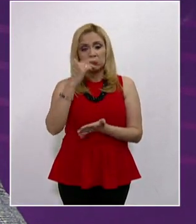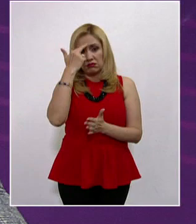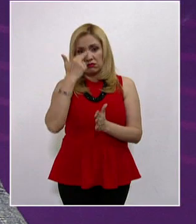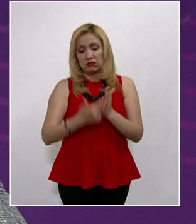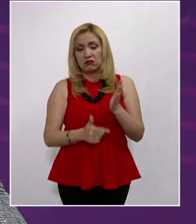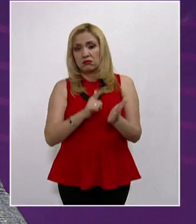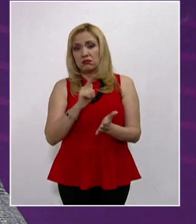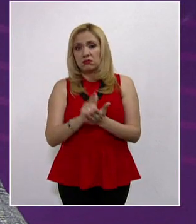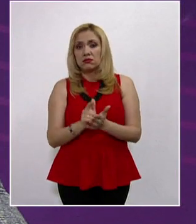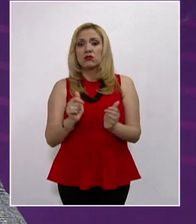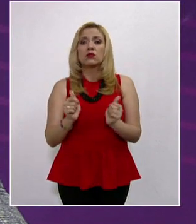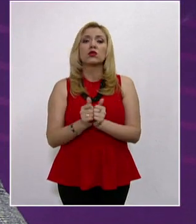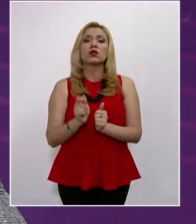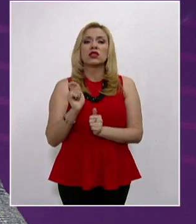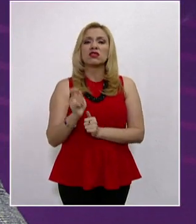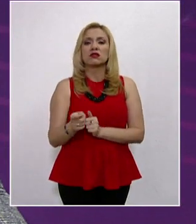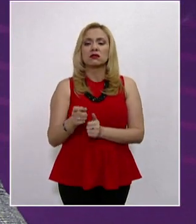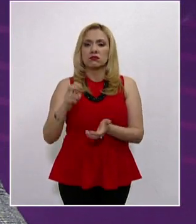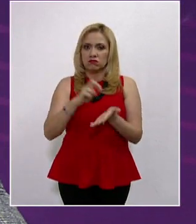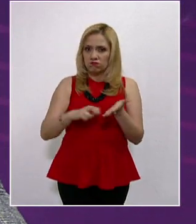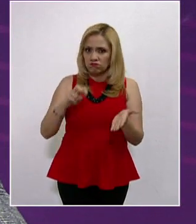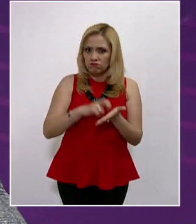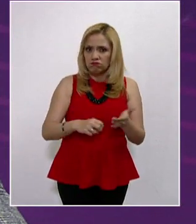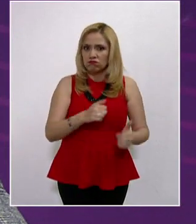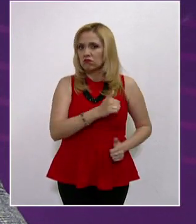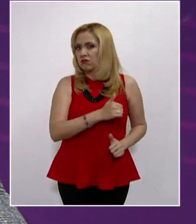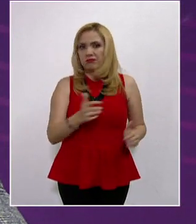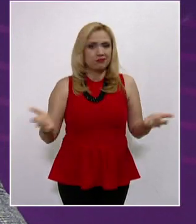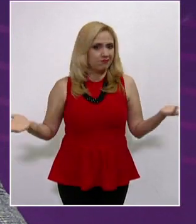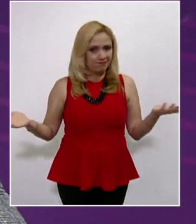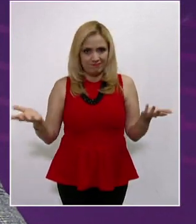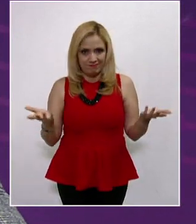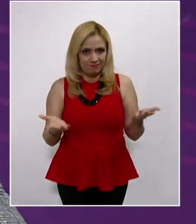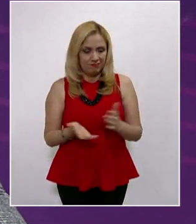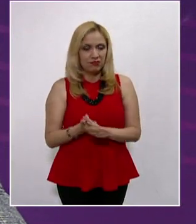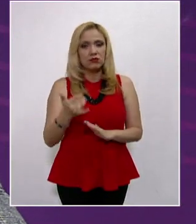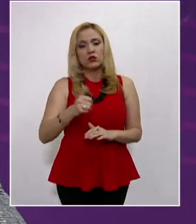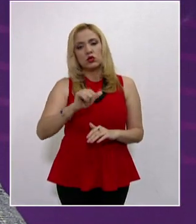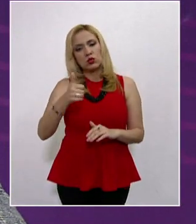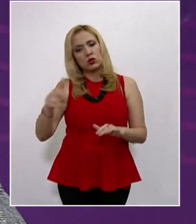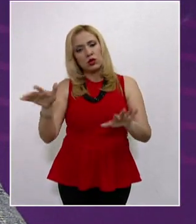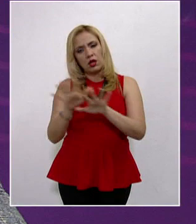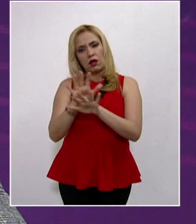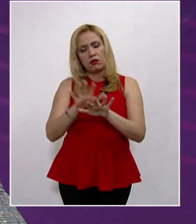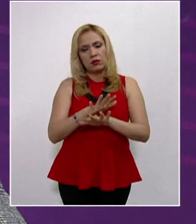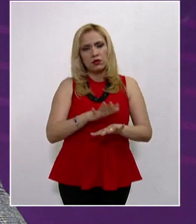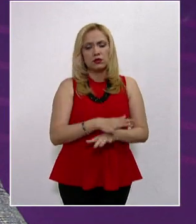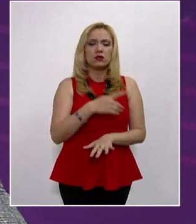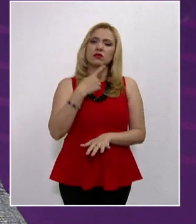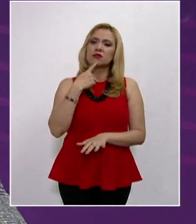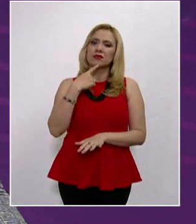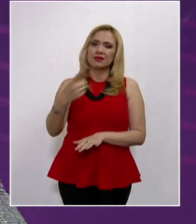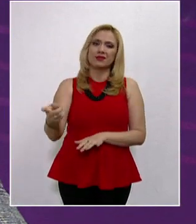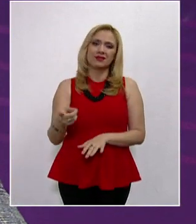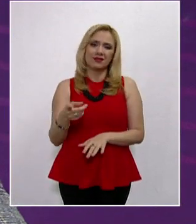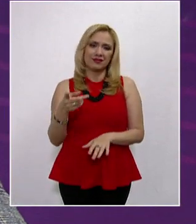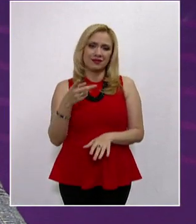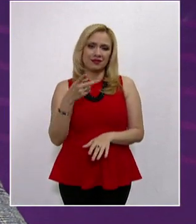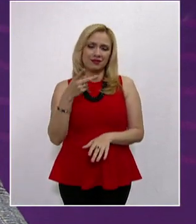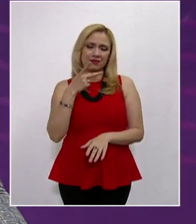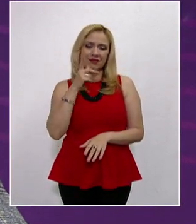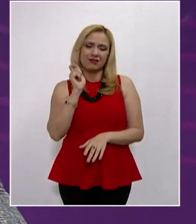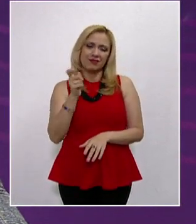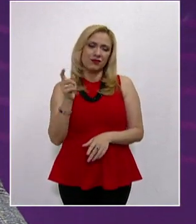estuvieran relacionados con disciplina militar. Pero además estas otras reformas, y retoma algunos de los comentarios